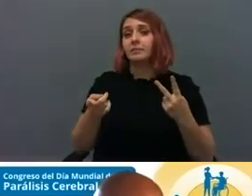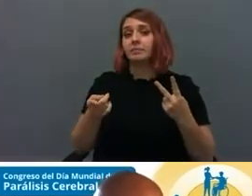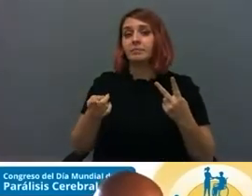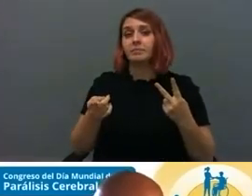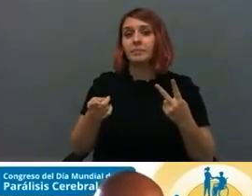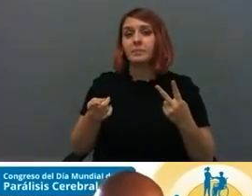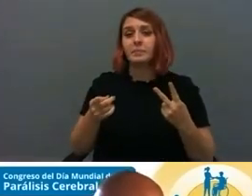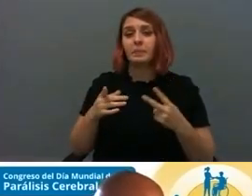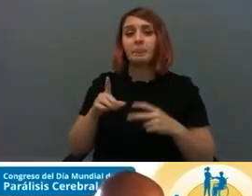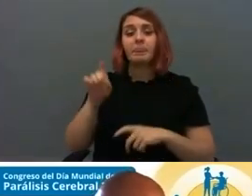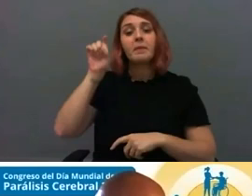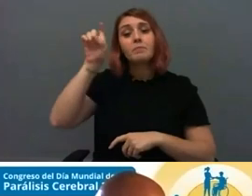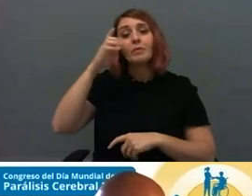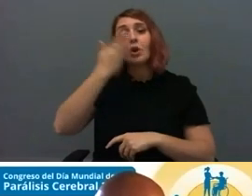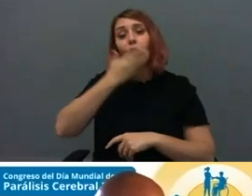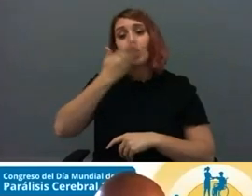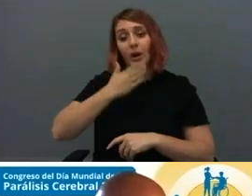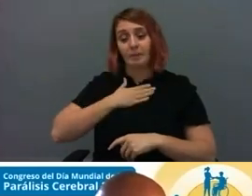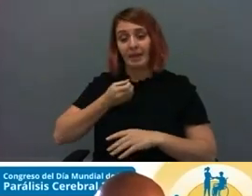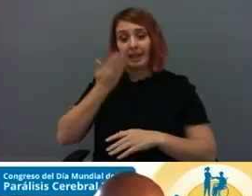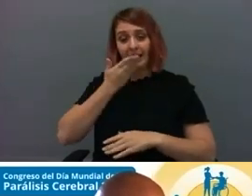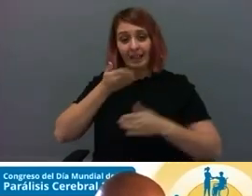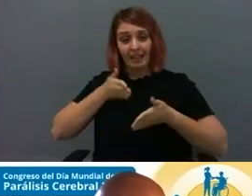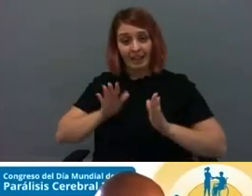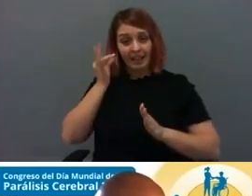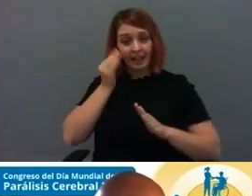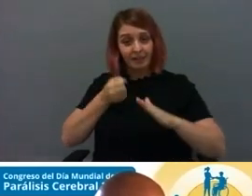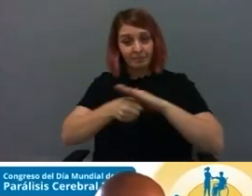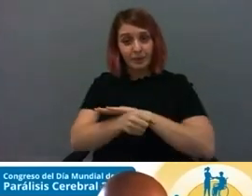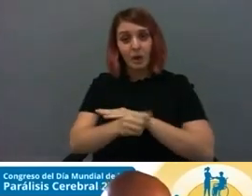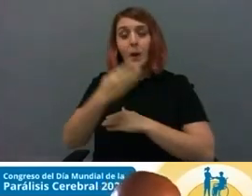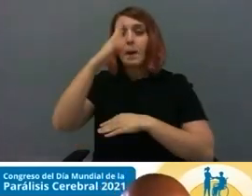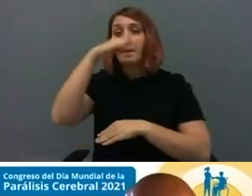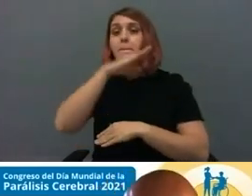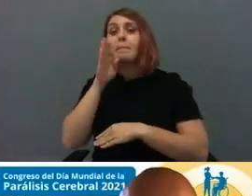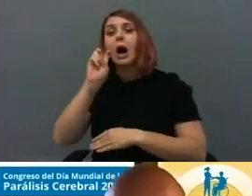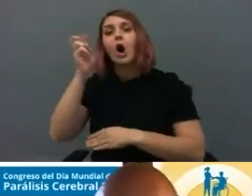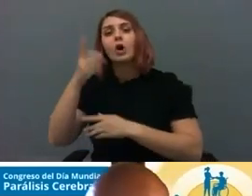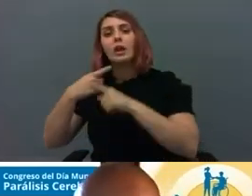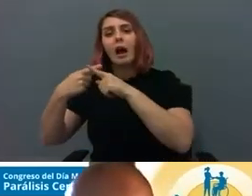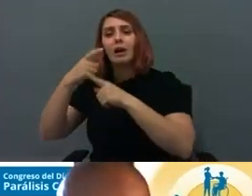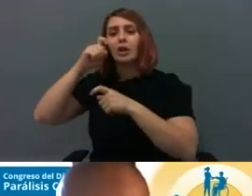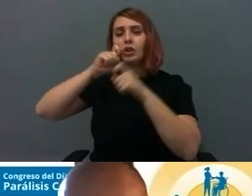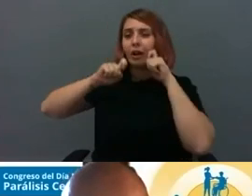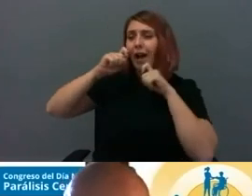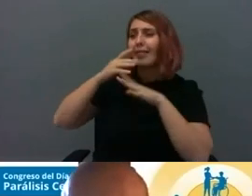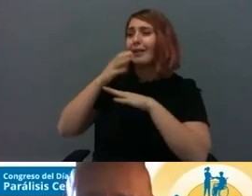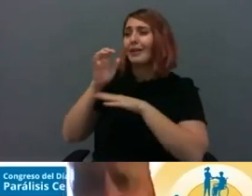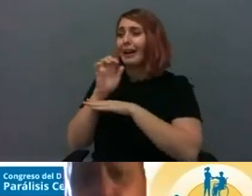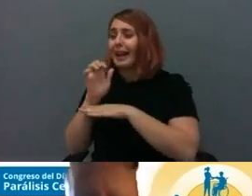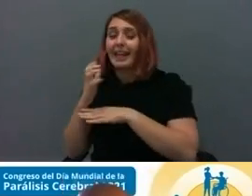el colegio donde está escolarizada mi hija, otras madres con las que hemos compartido, llorado y reído,